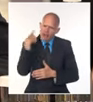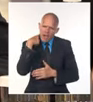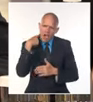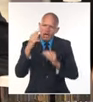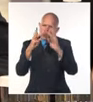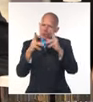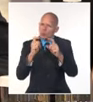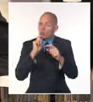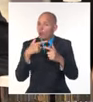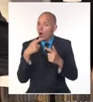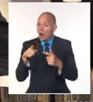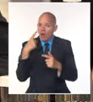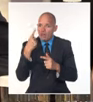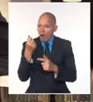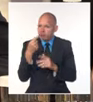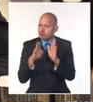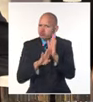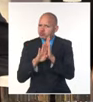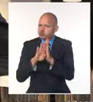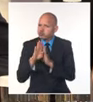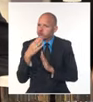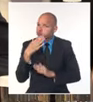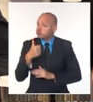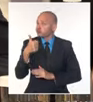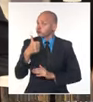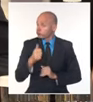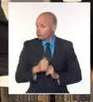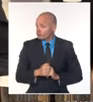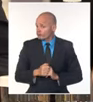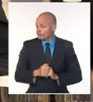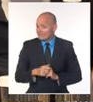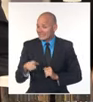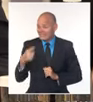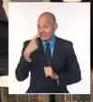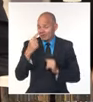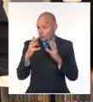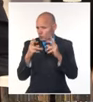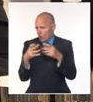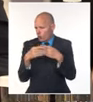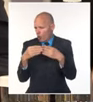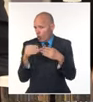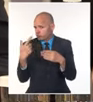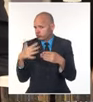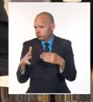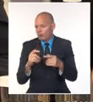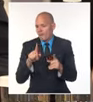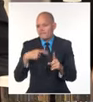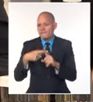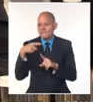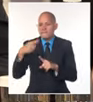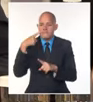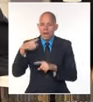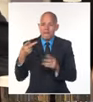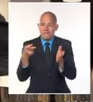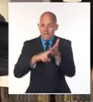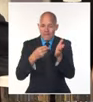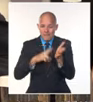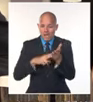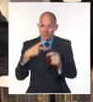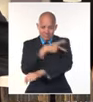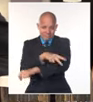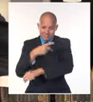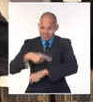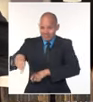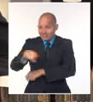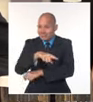PIB agregado de 2,4 billones de dólares, la casi duplicación del comercio mutuo entre los Estados miembros y el aumento en